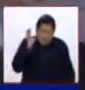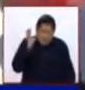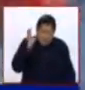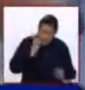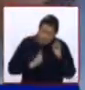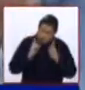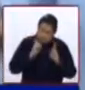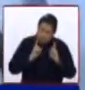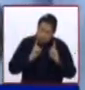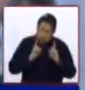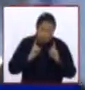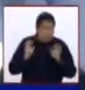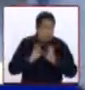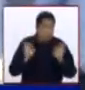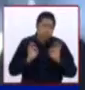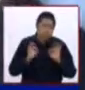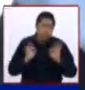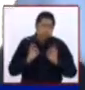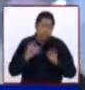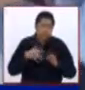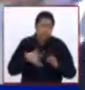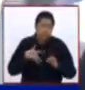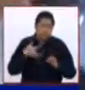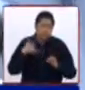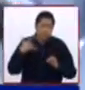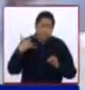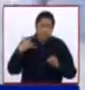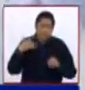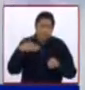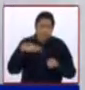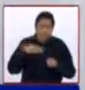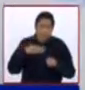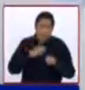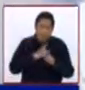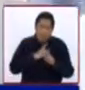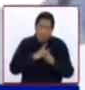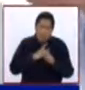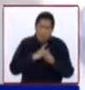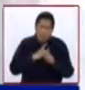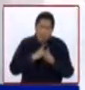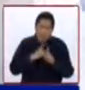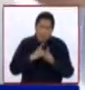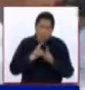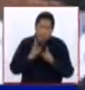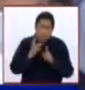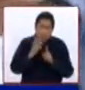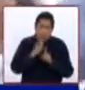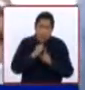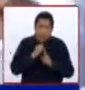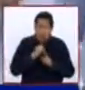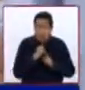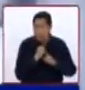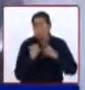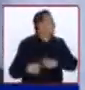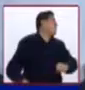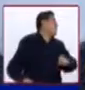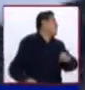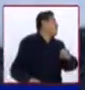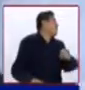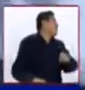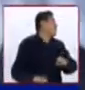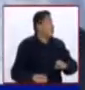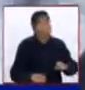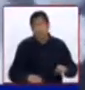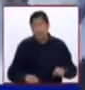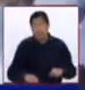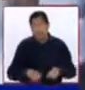ya las llantas? No, nada, solo he sentido como cuando un auto suavito pasa por tu lado, así. Y lo único que he hecho es así, y estaba en el piso